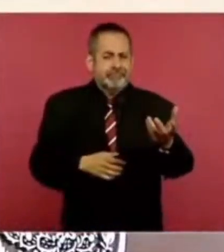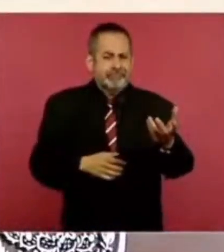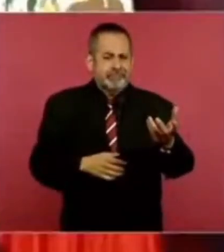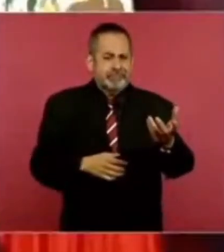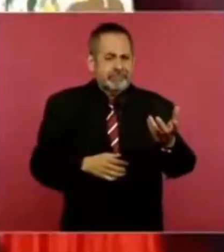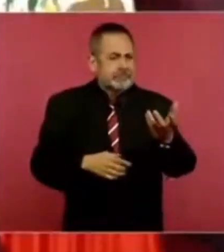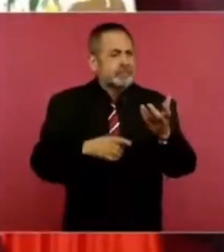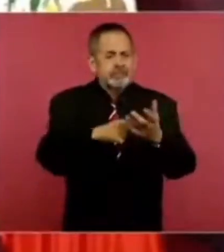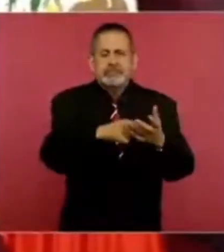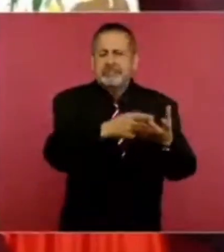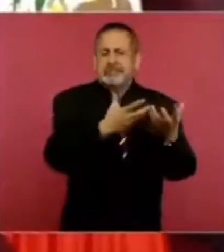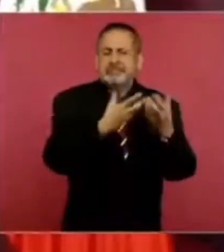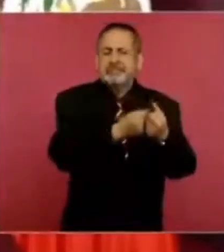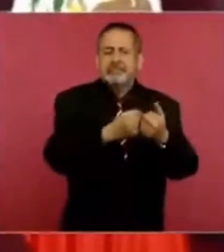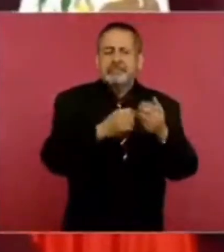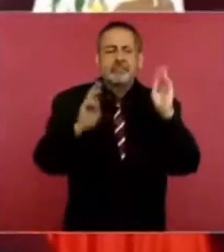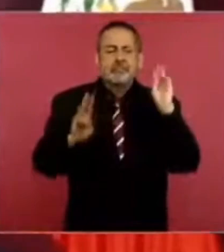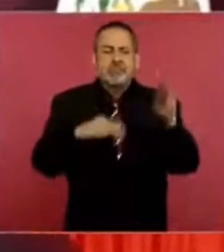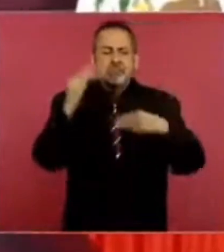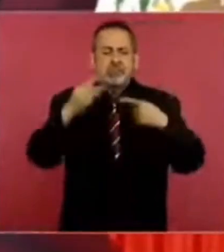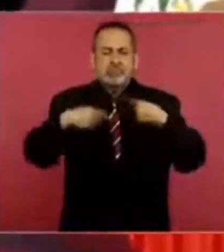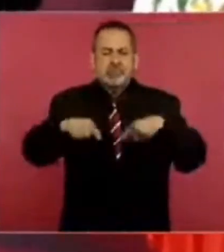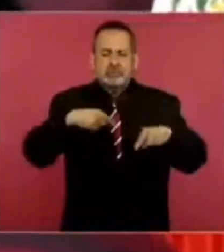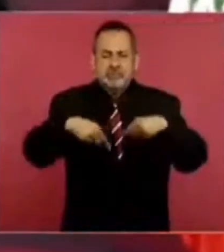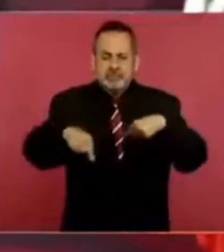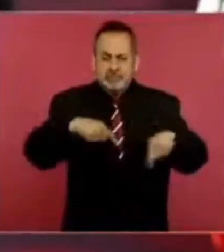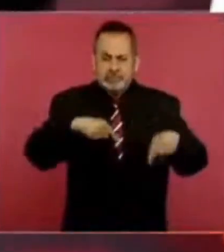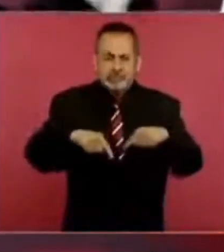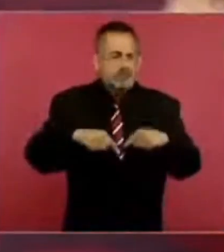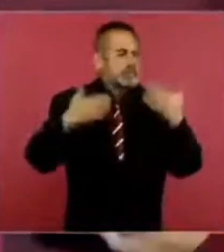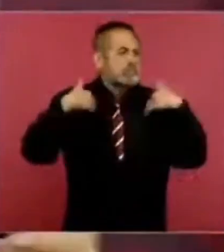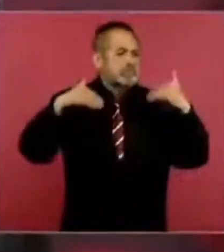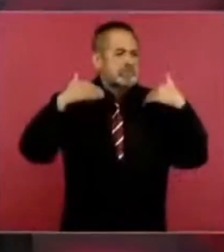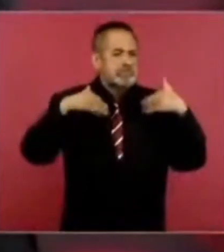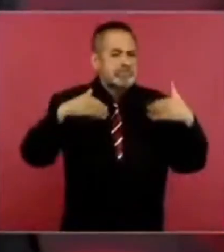un mundial, ¿sí? Todo un escándalo.